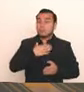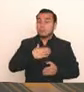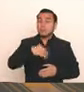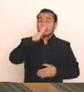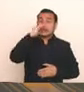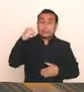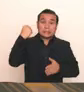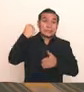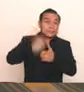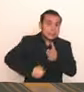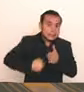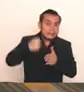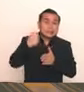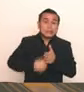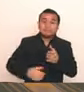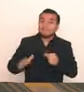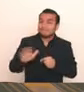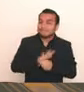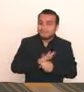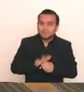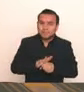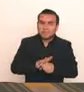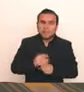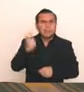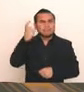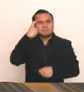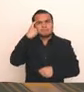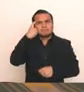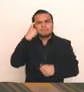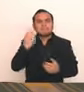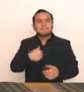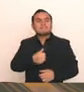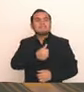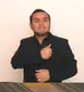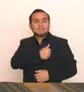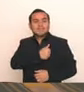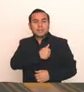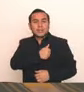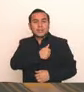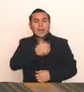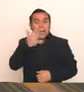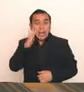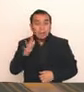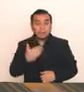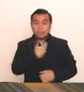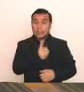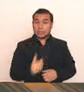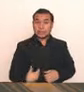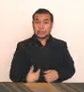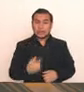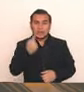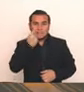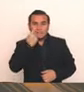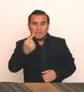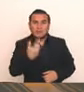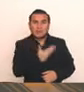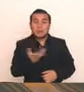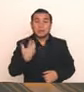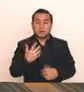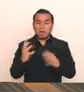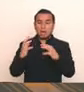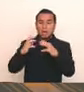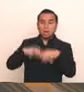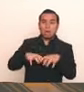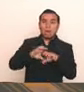enfrentando ahora imaginen ustedes tener la responsabilidad de dirigir nuestro país mientras ven como esta potencia caen